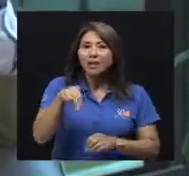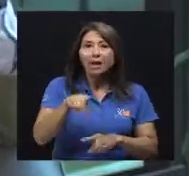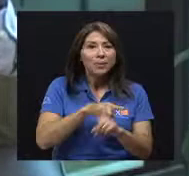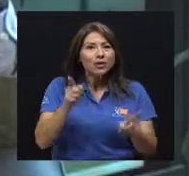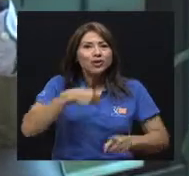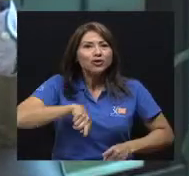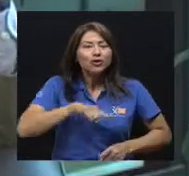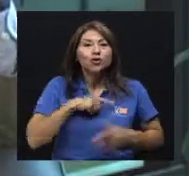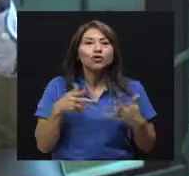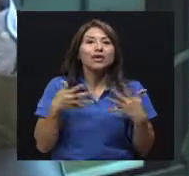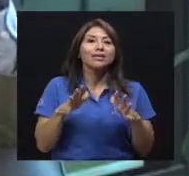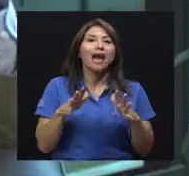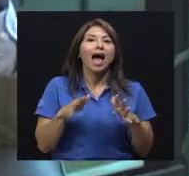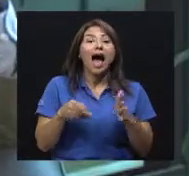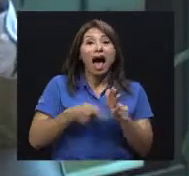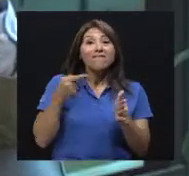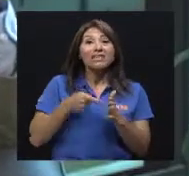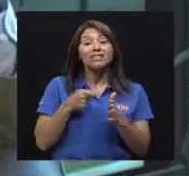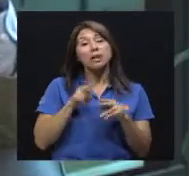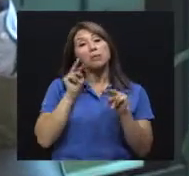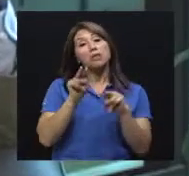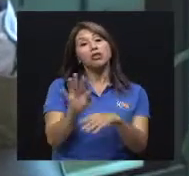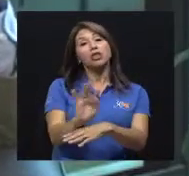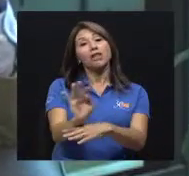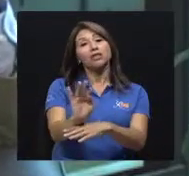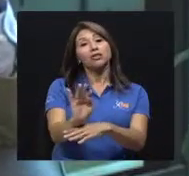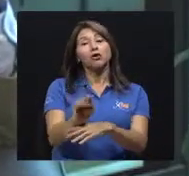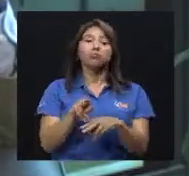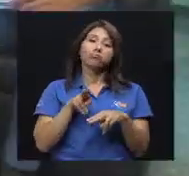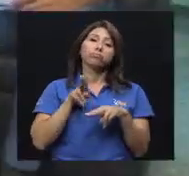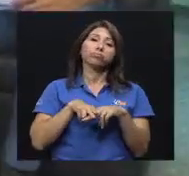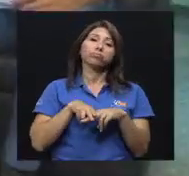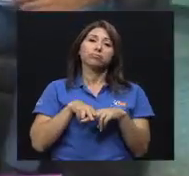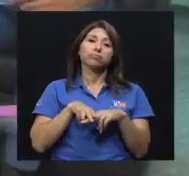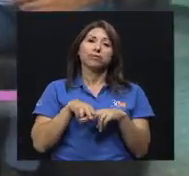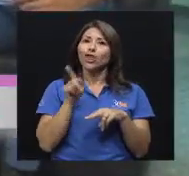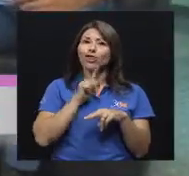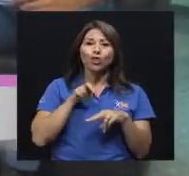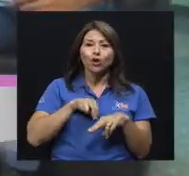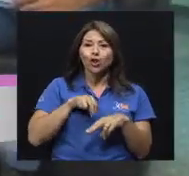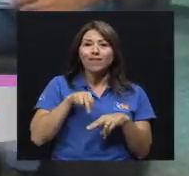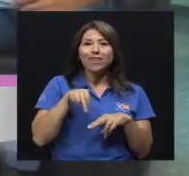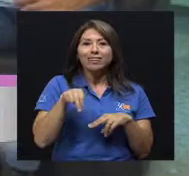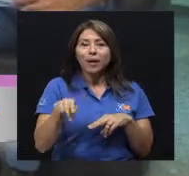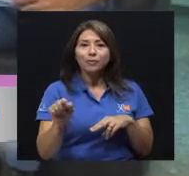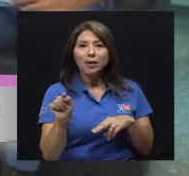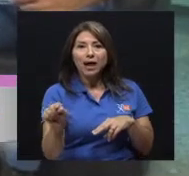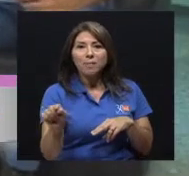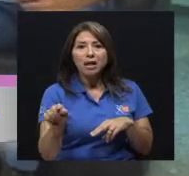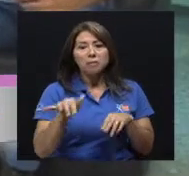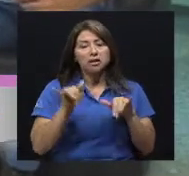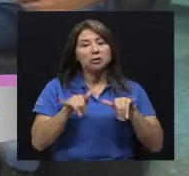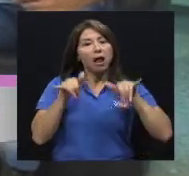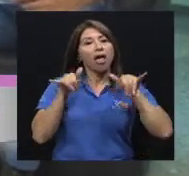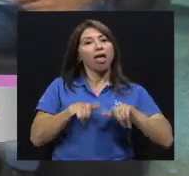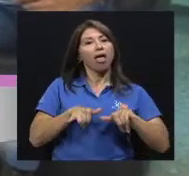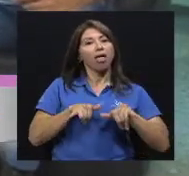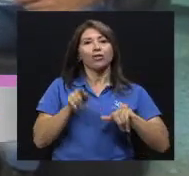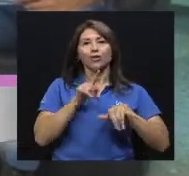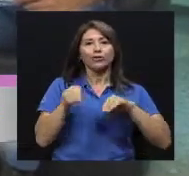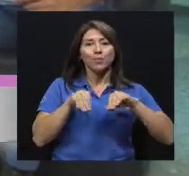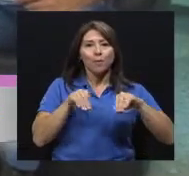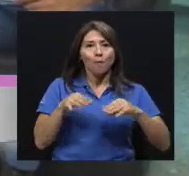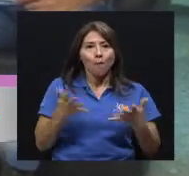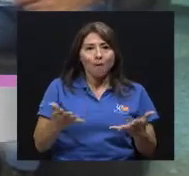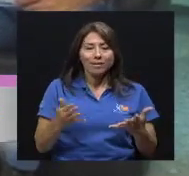para cambiar el canal del televisor. Esa parte es muy, muy, muy importante, que está tocando el tema, pero bueno, antes quisiera